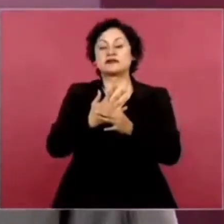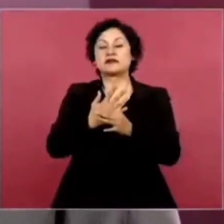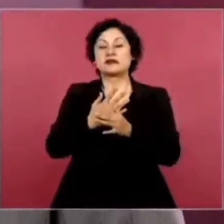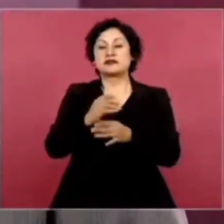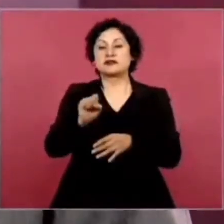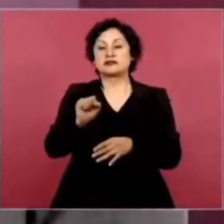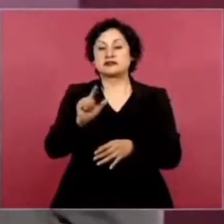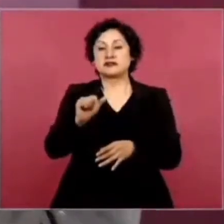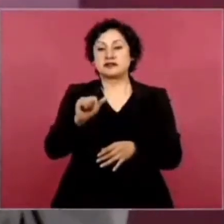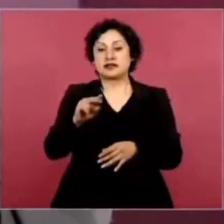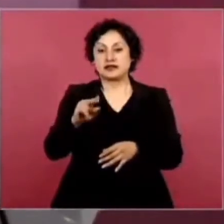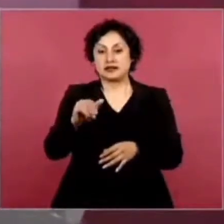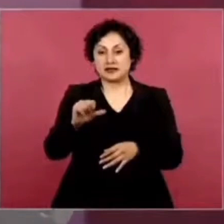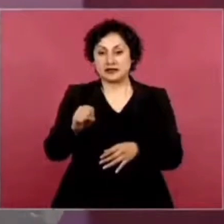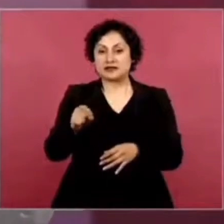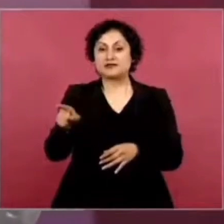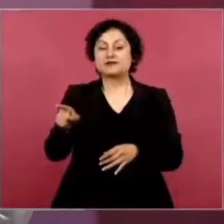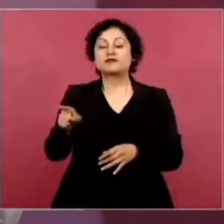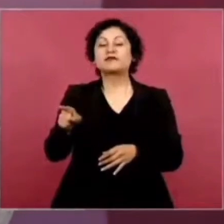hacer una cirugía